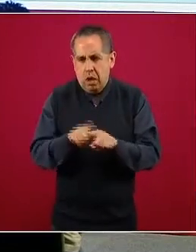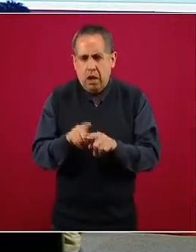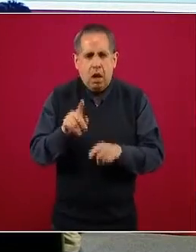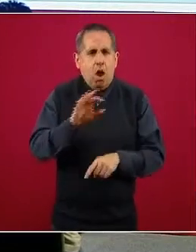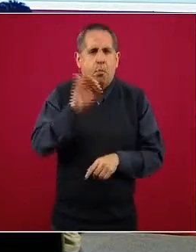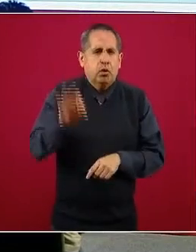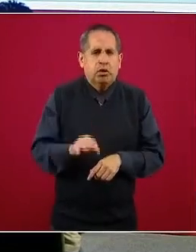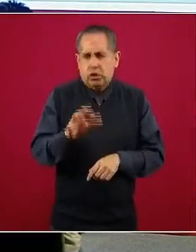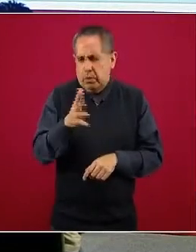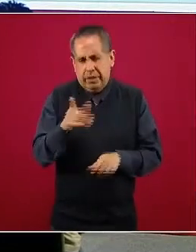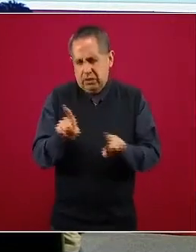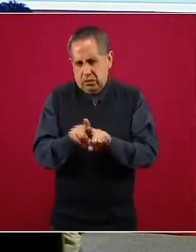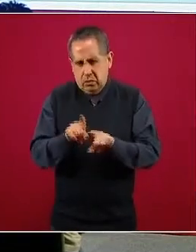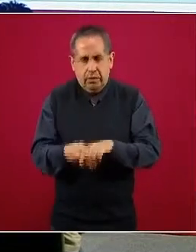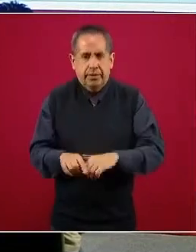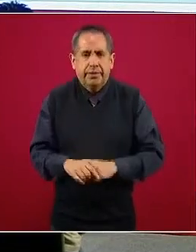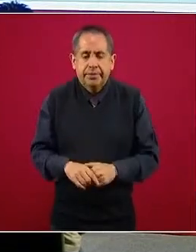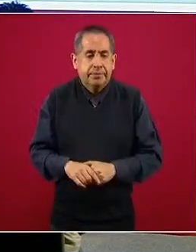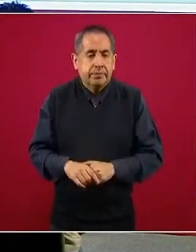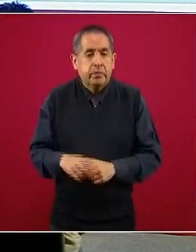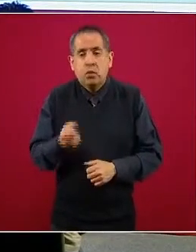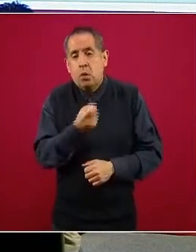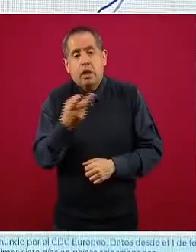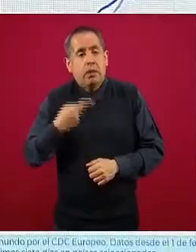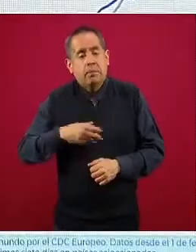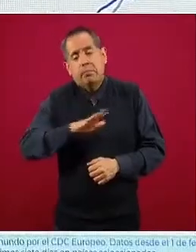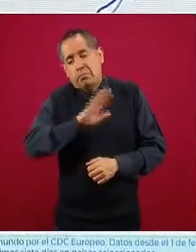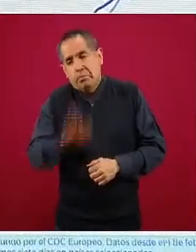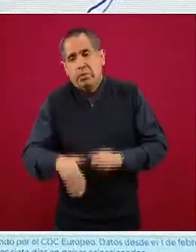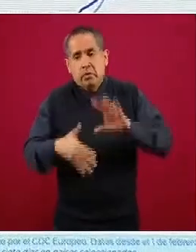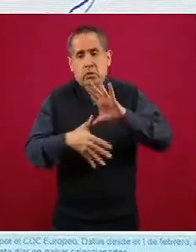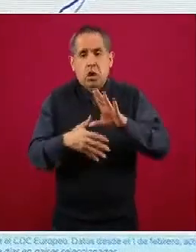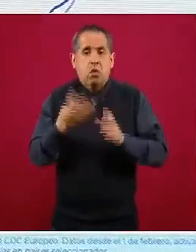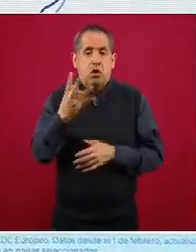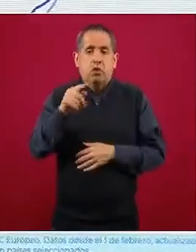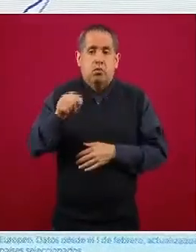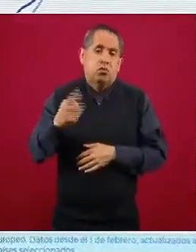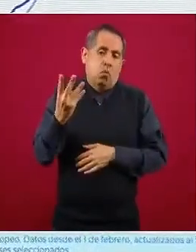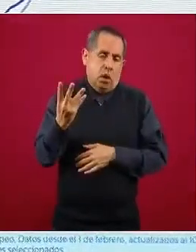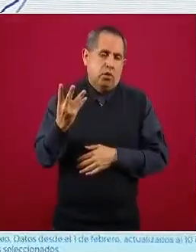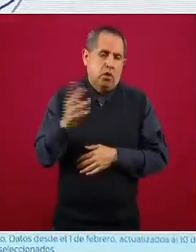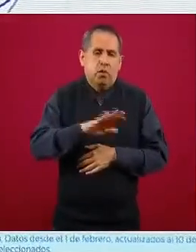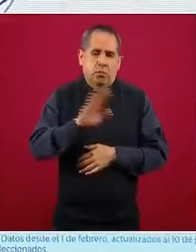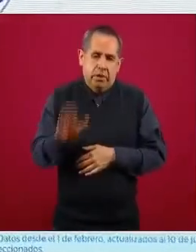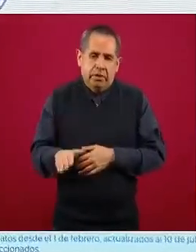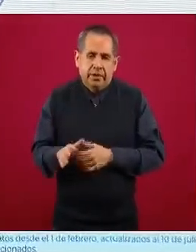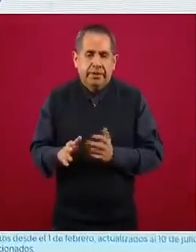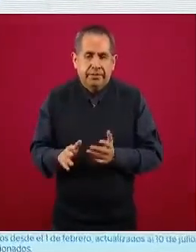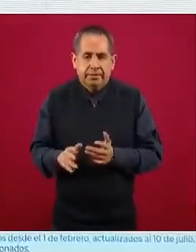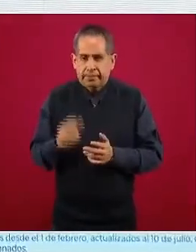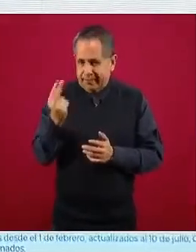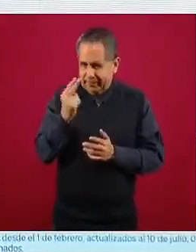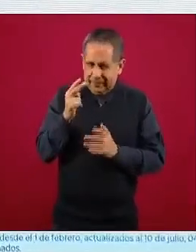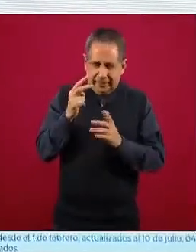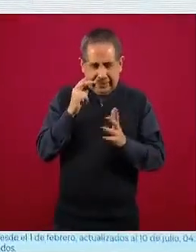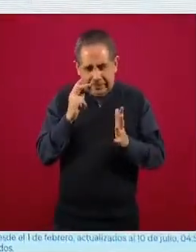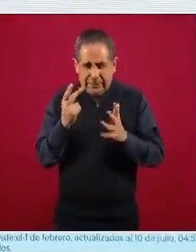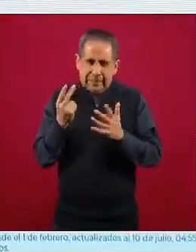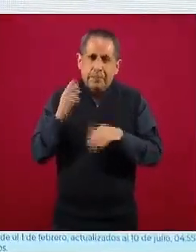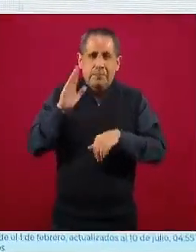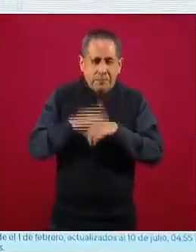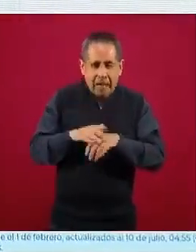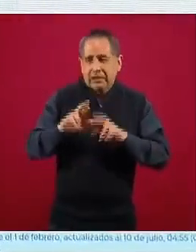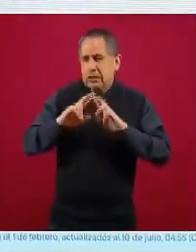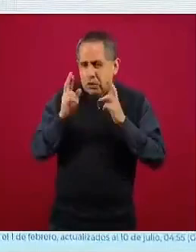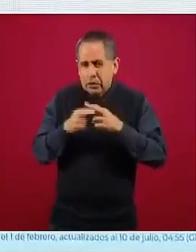el porcentaje de casos recientes. La tasa de letalidad en América es 4.4, esto necesitamos otras más